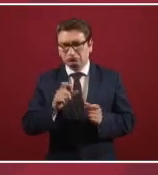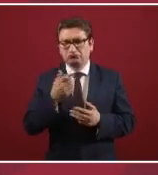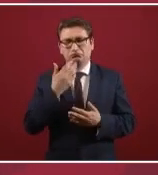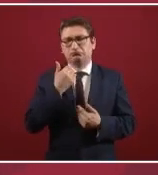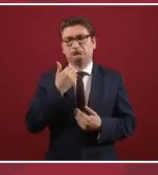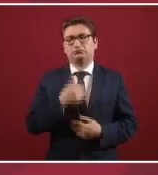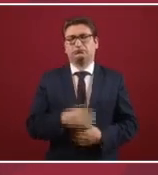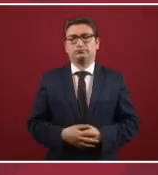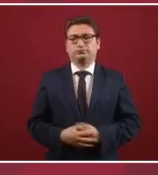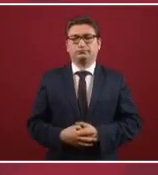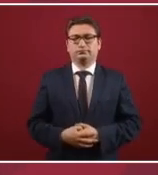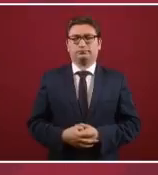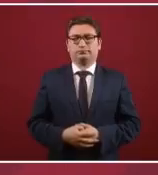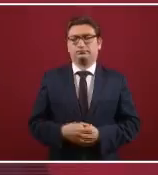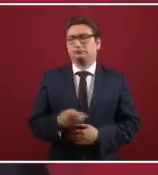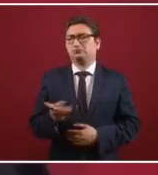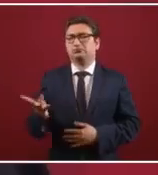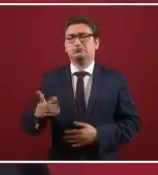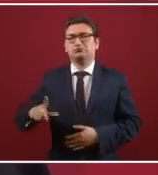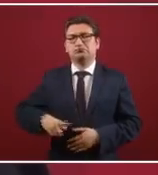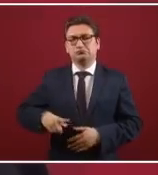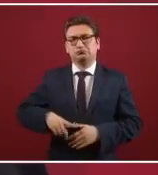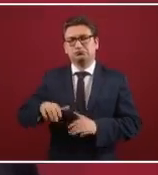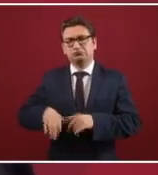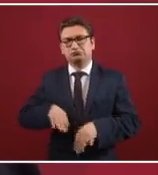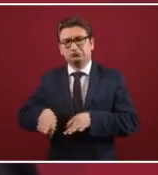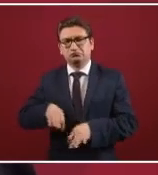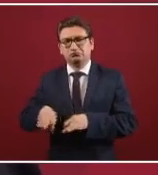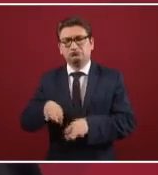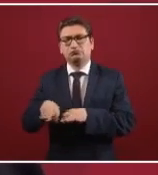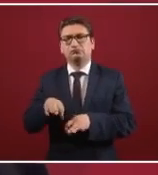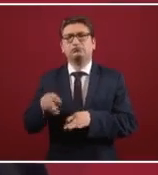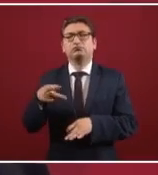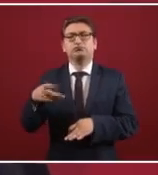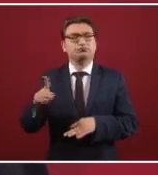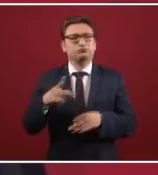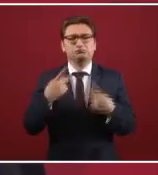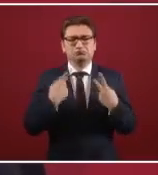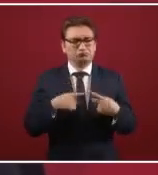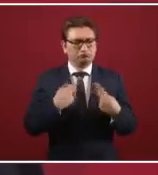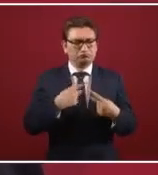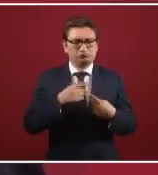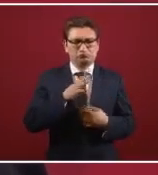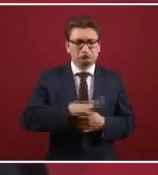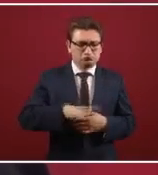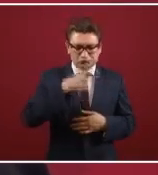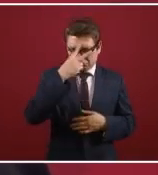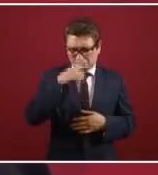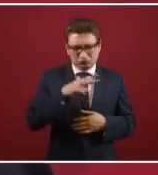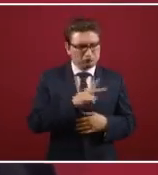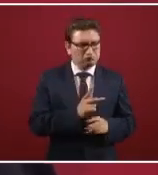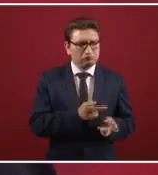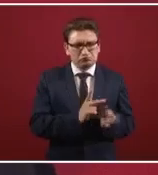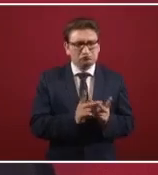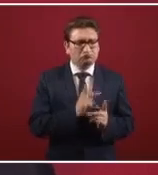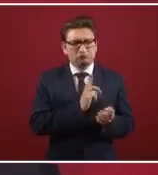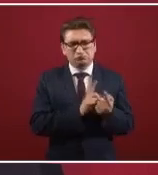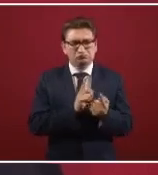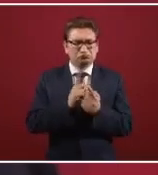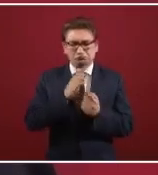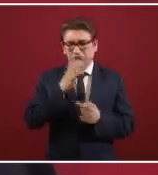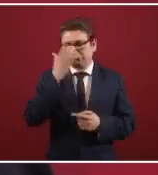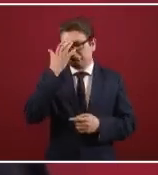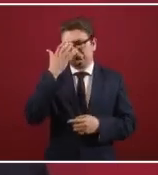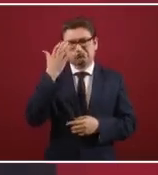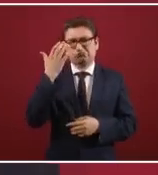estos servidores públicos no tienen comunicación con el pueblo no conocen